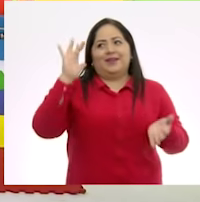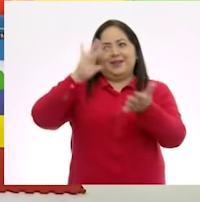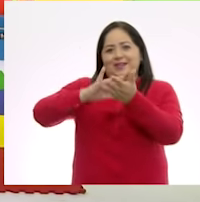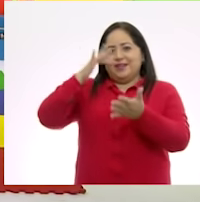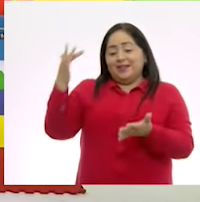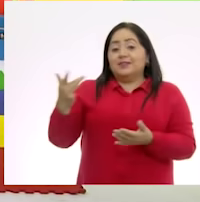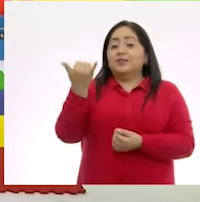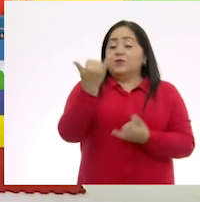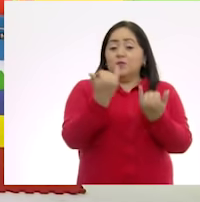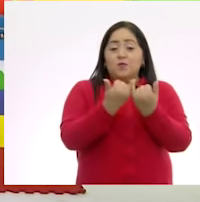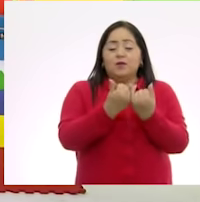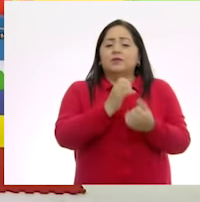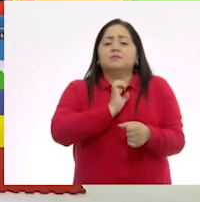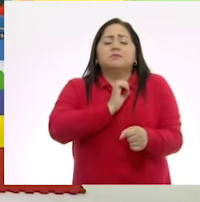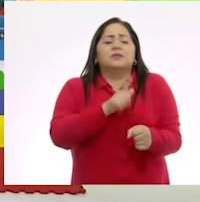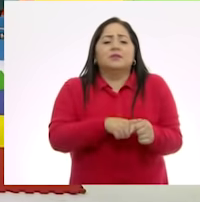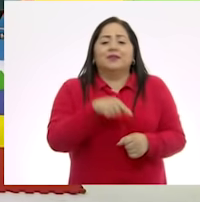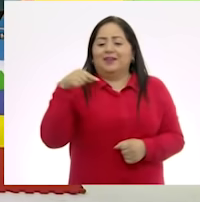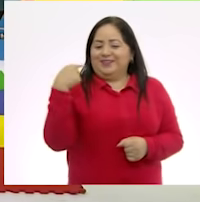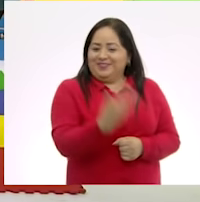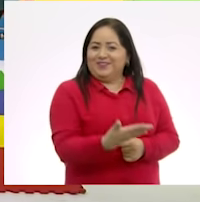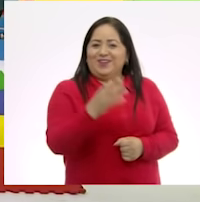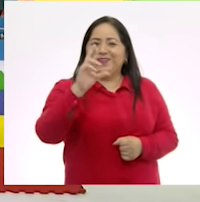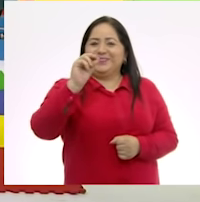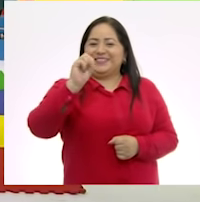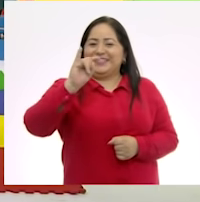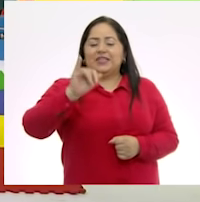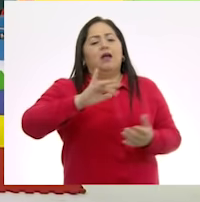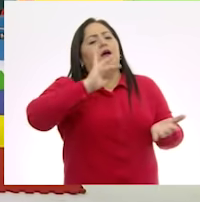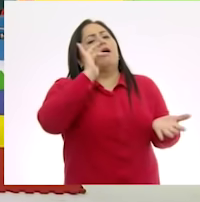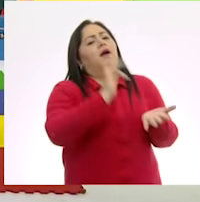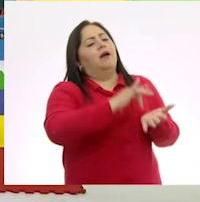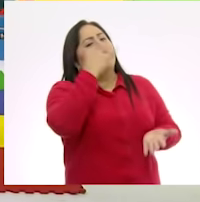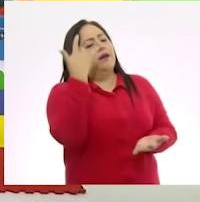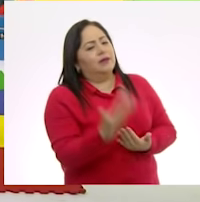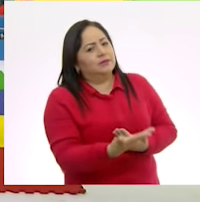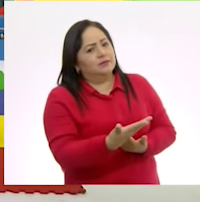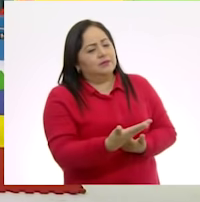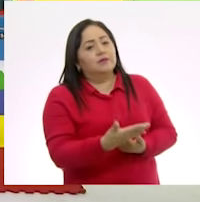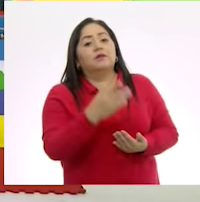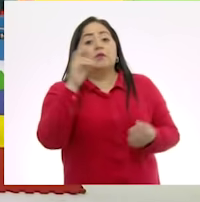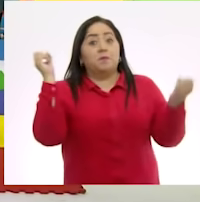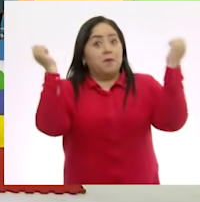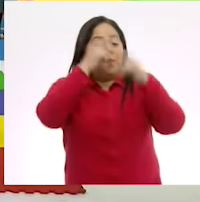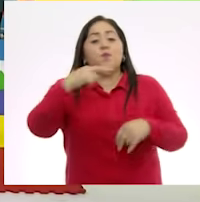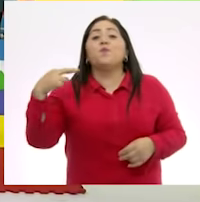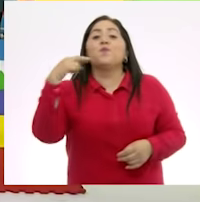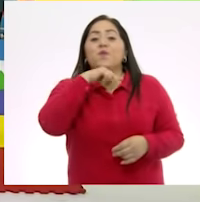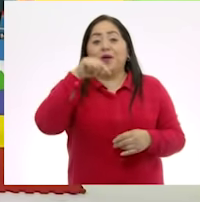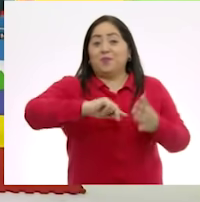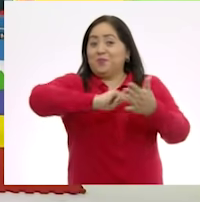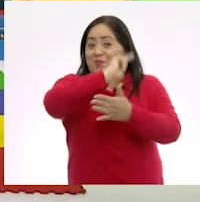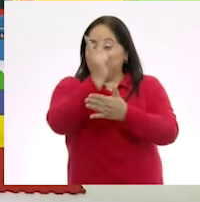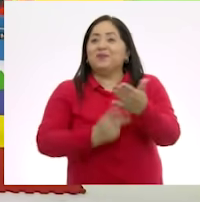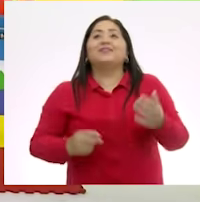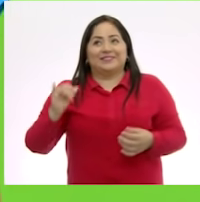un agradecimiento muy especial a Rosita. Gracias, Rosita. Esperamos verte pronto en otro programa.